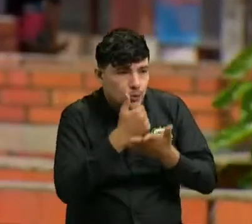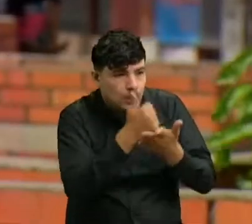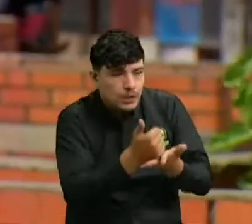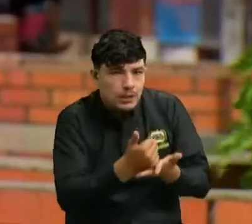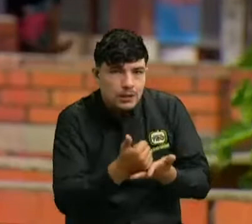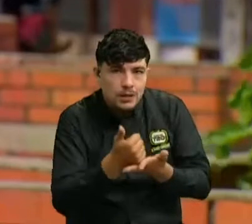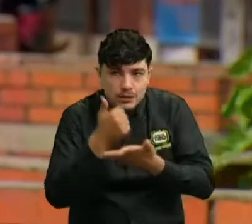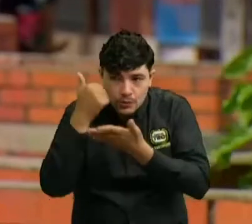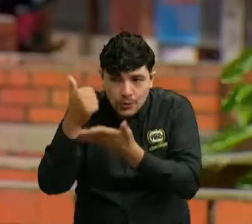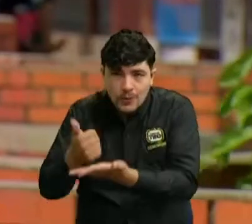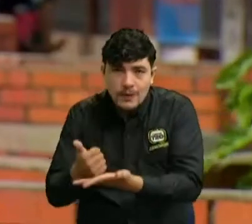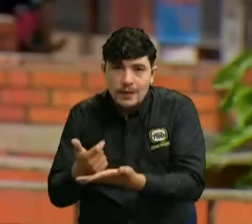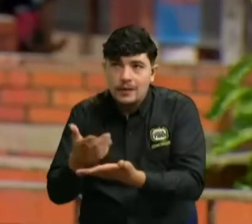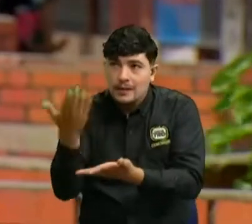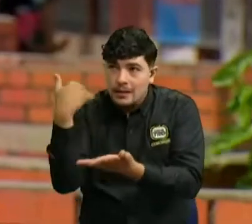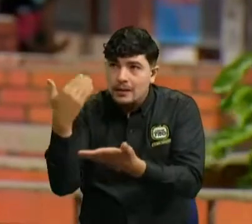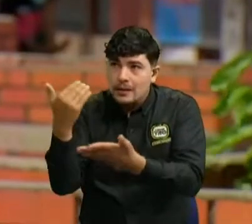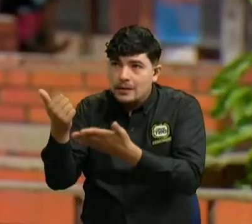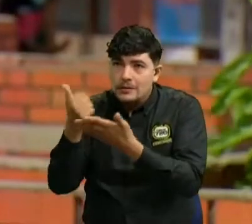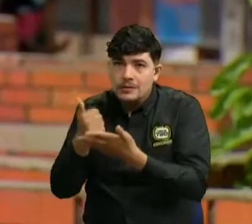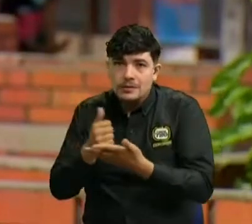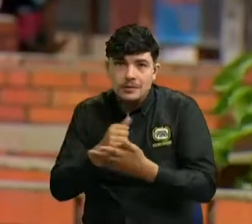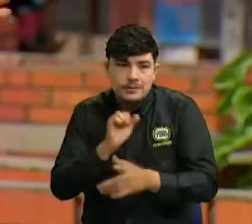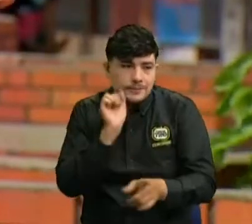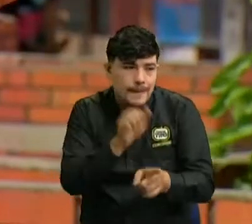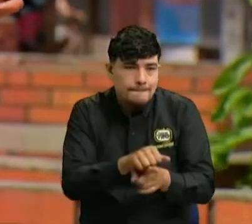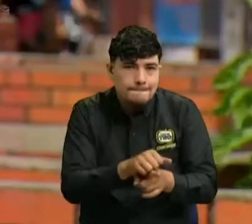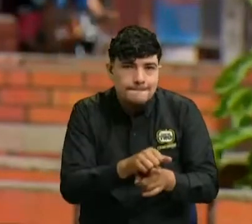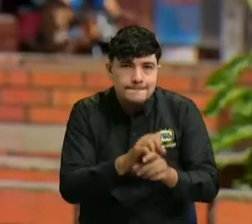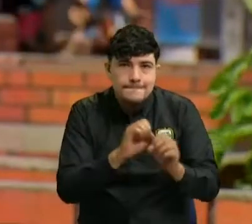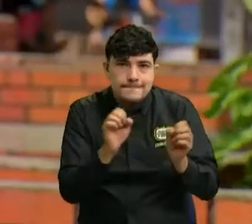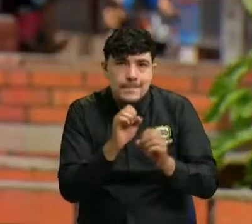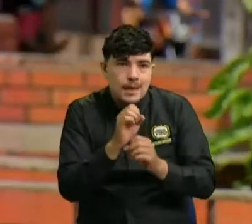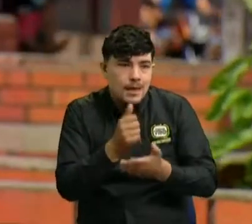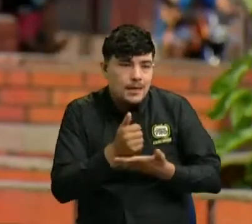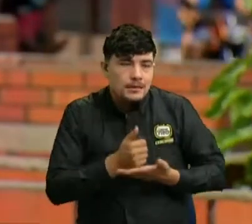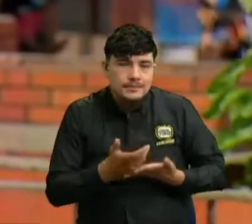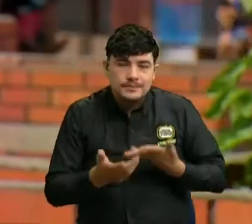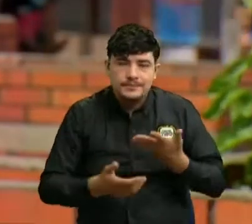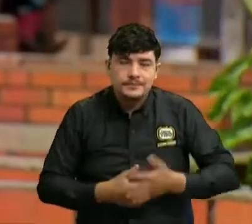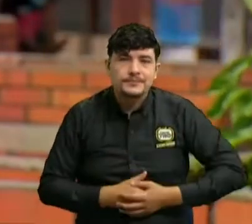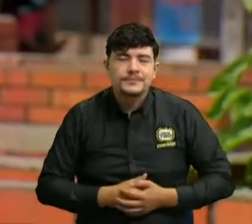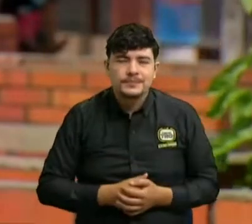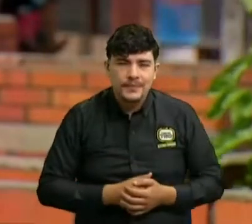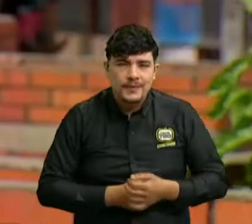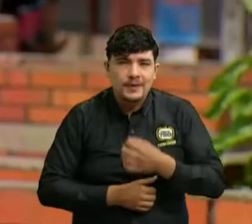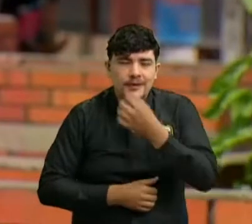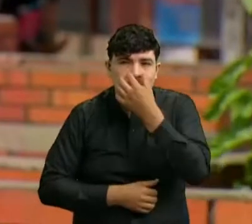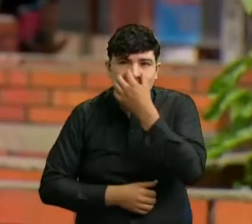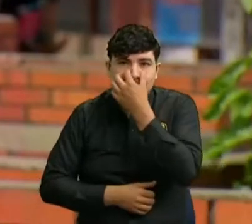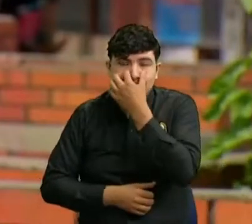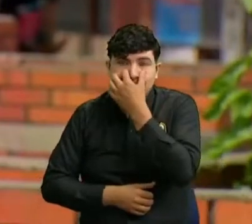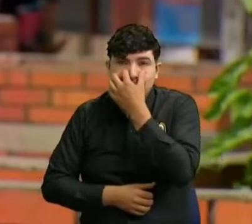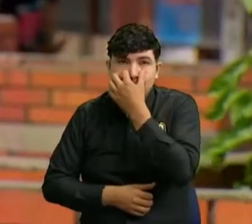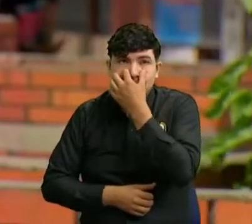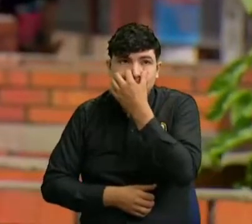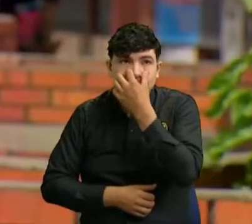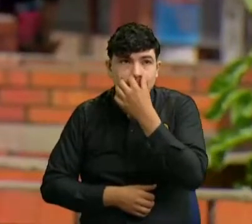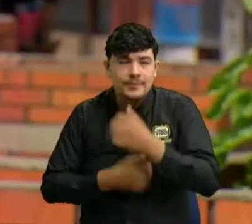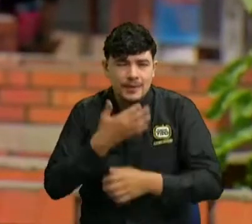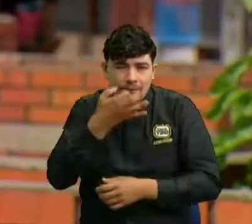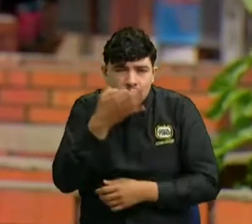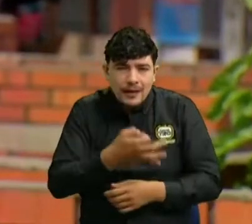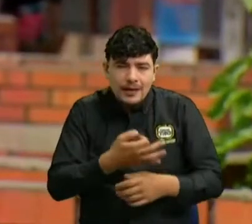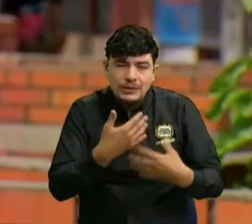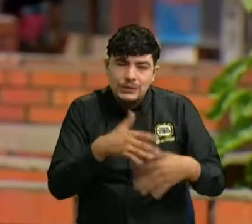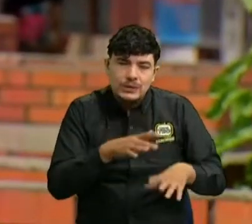no han sido efectivos sus tratamientos, digámoslo así, ¿no? Honestamente las vías están en muy mal estado